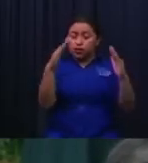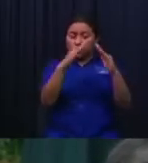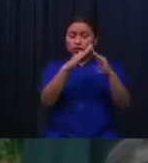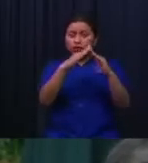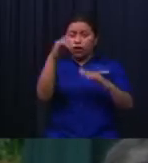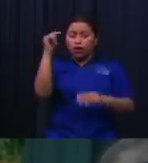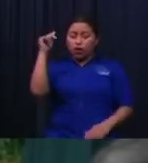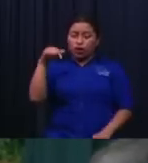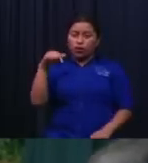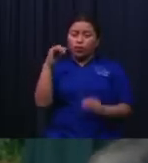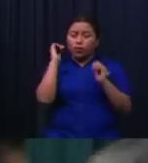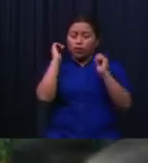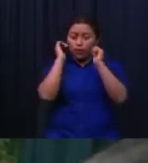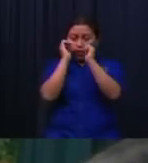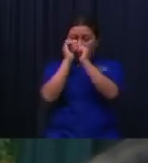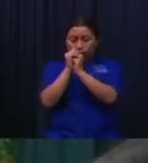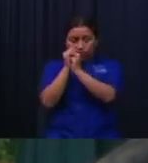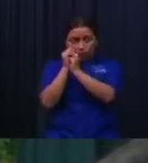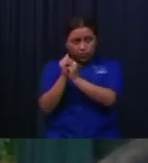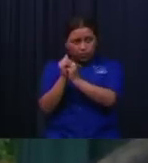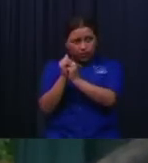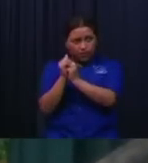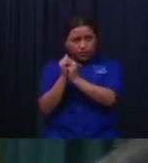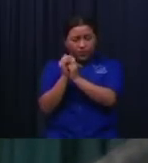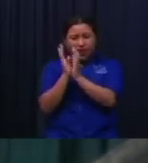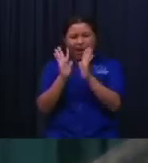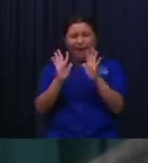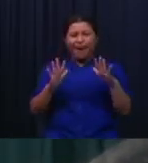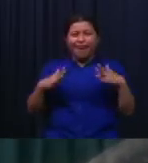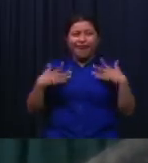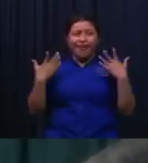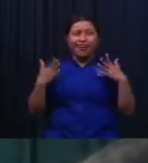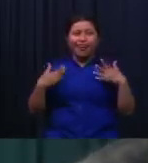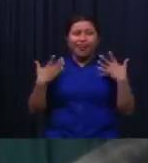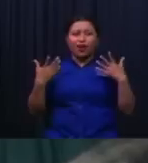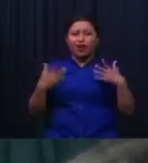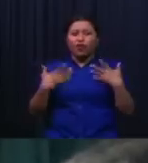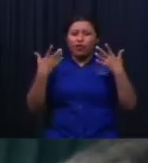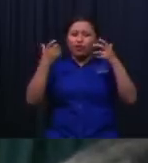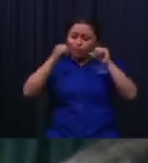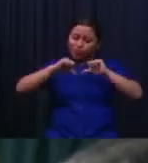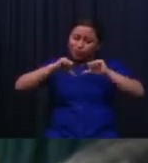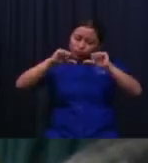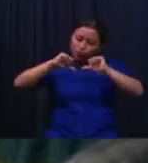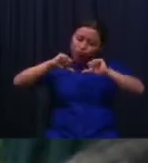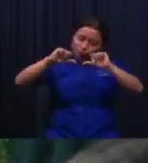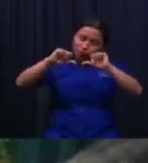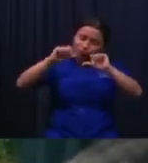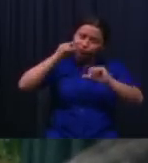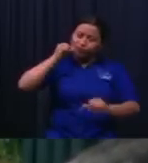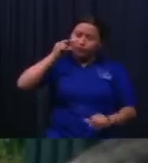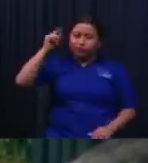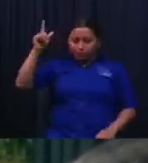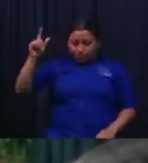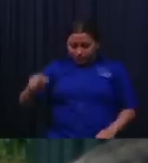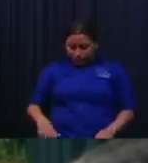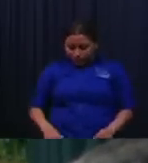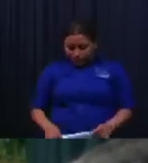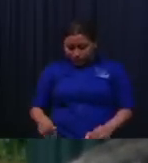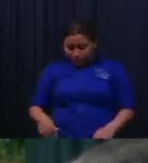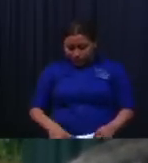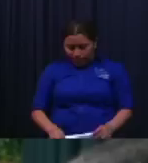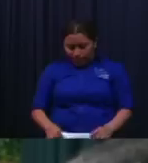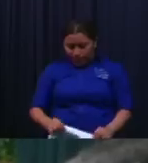este tiempo. El gozo del Señor no se queda solo en la iglesia, hermano. Somos portadores de esta bendición.